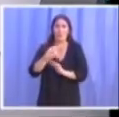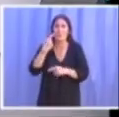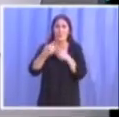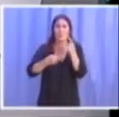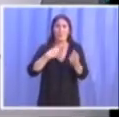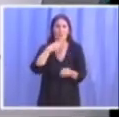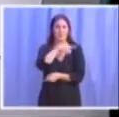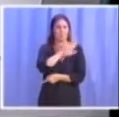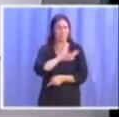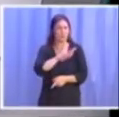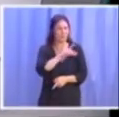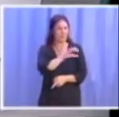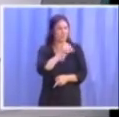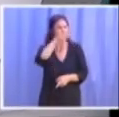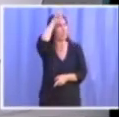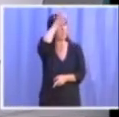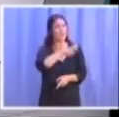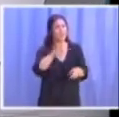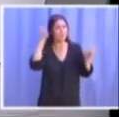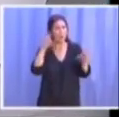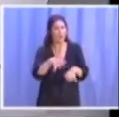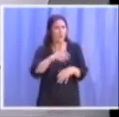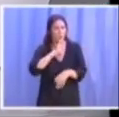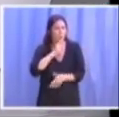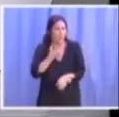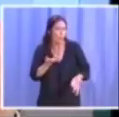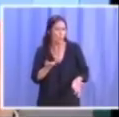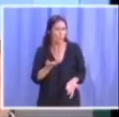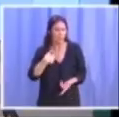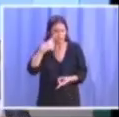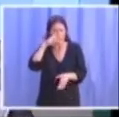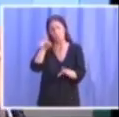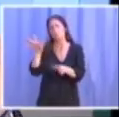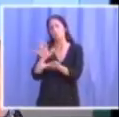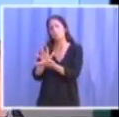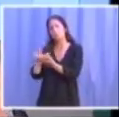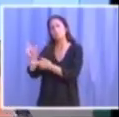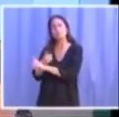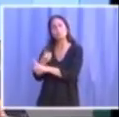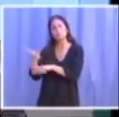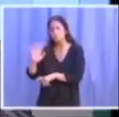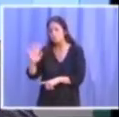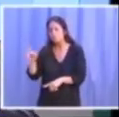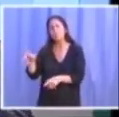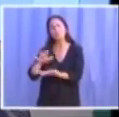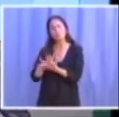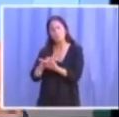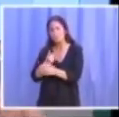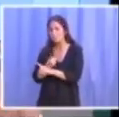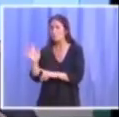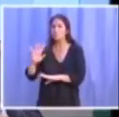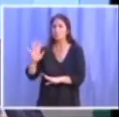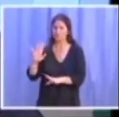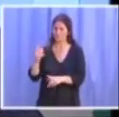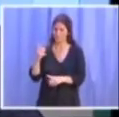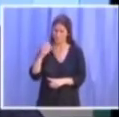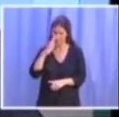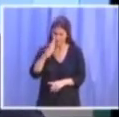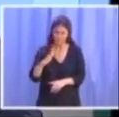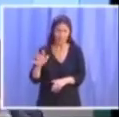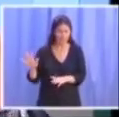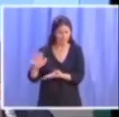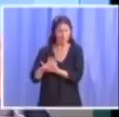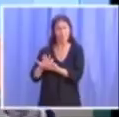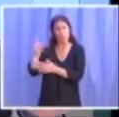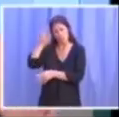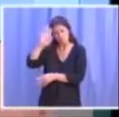pronto, de un árbol, bien. Una mata, salió usted. Lleva 13 no, años arruinando no la ciudad. No se ponga nervioso. Lleva 30 tranquilo. Años en el ayuntamiento. Si quedan 5 años, le quedan...